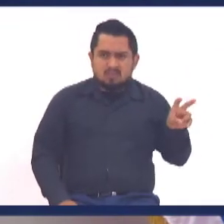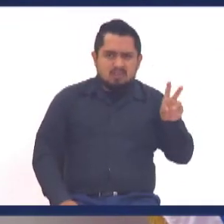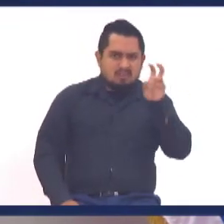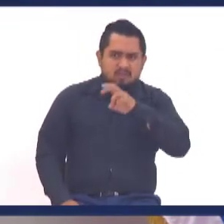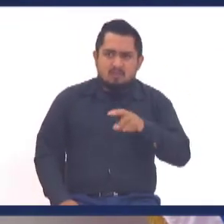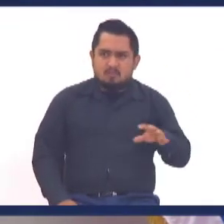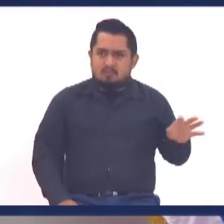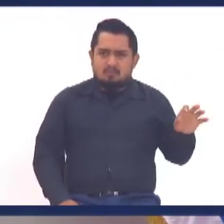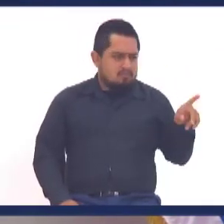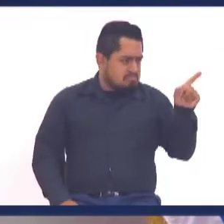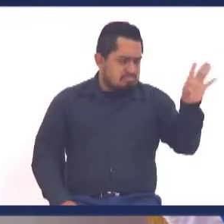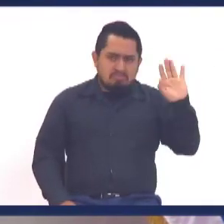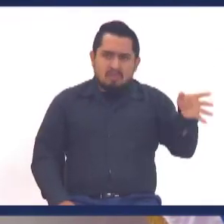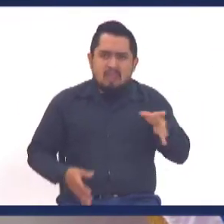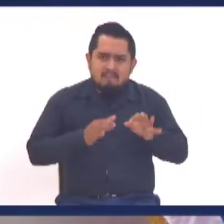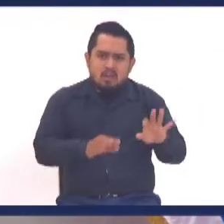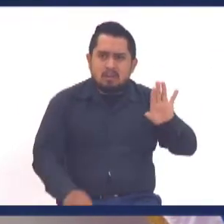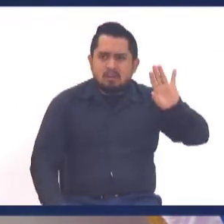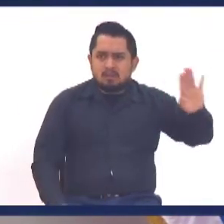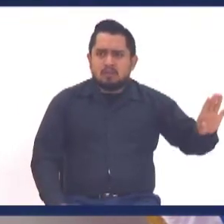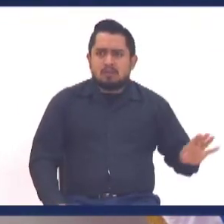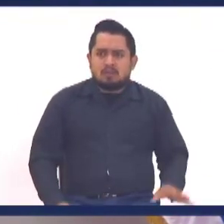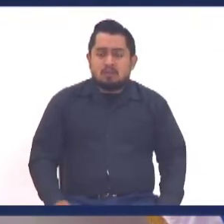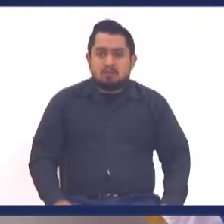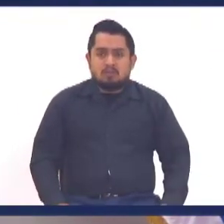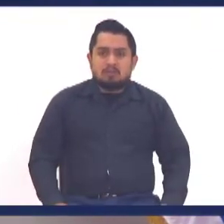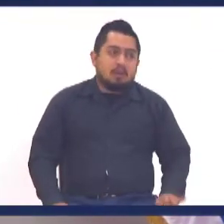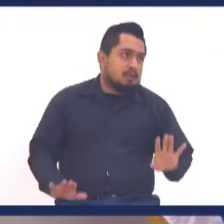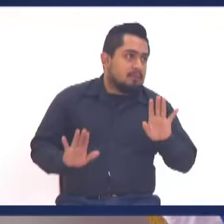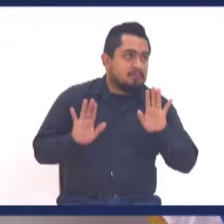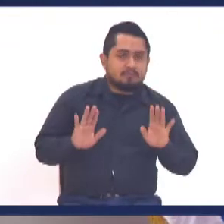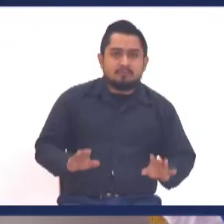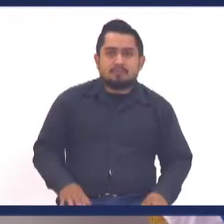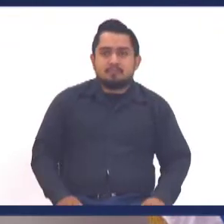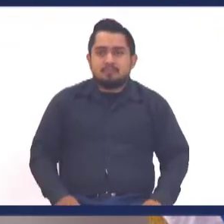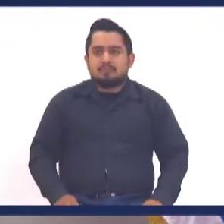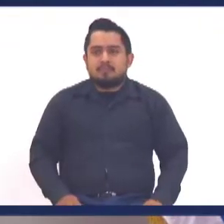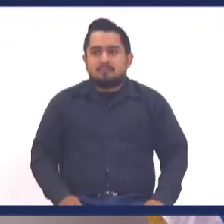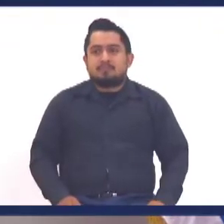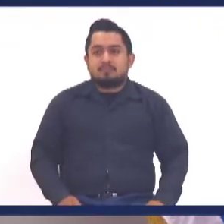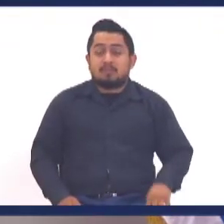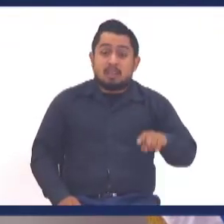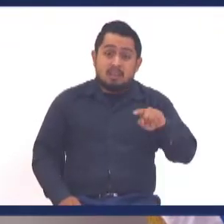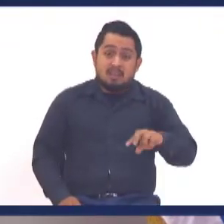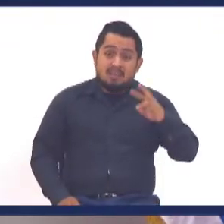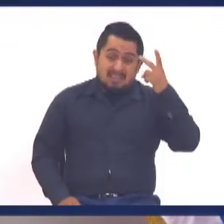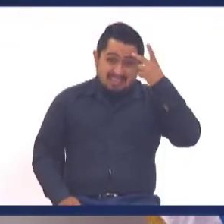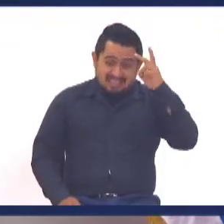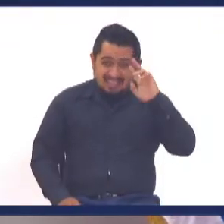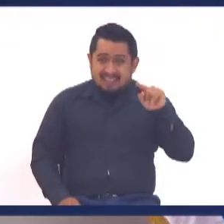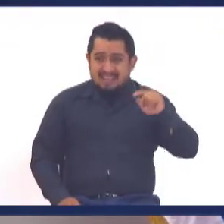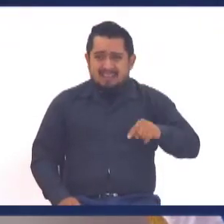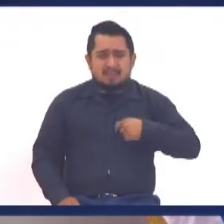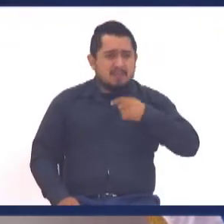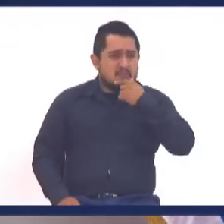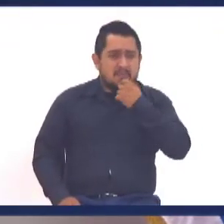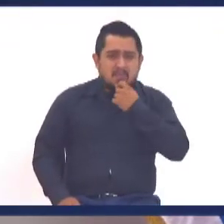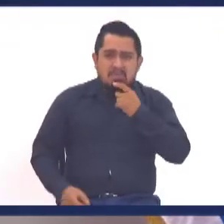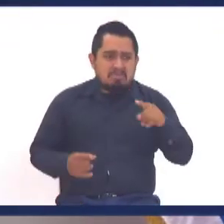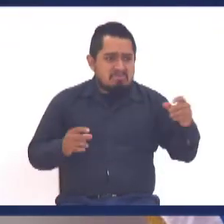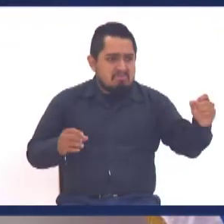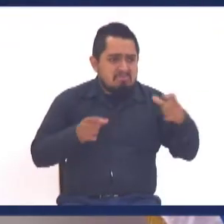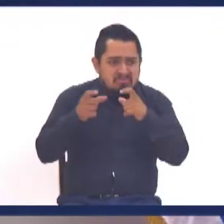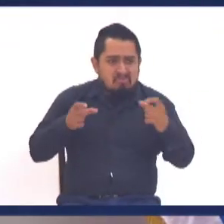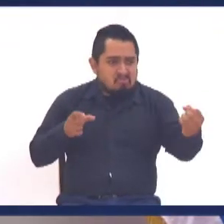así son los tristes que estas son las calientes pero bueno ese es el tema del otro día esto resulta que nadie me dijo nada